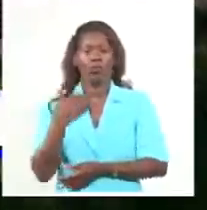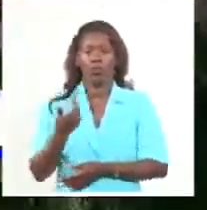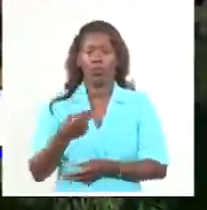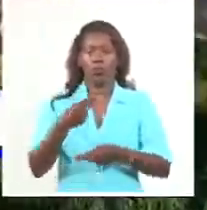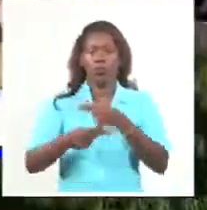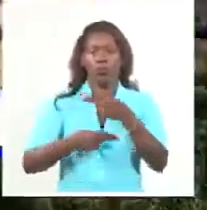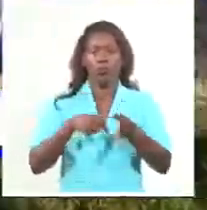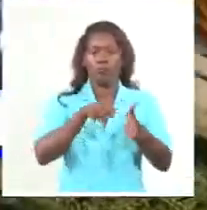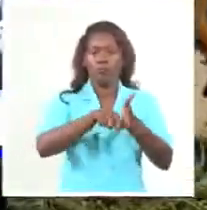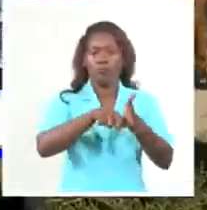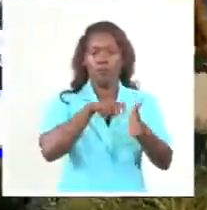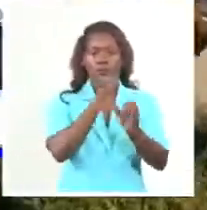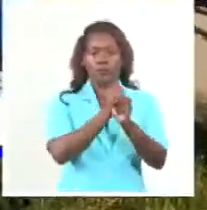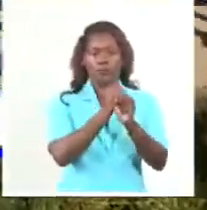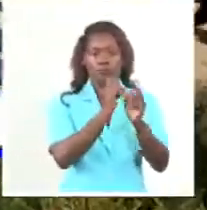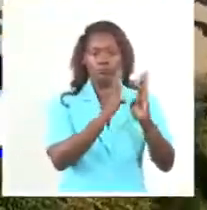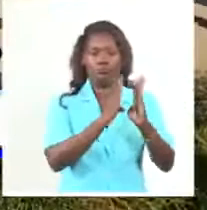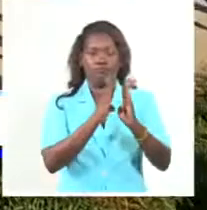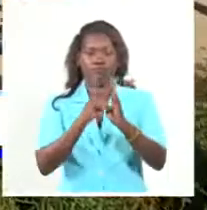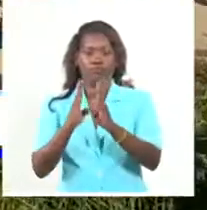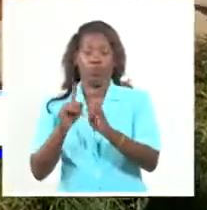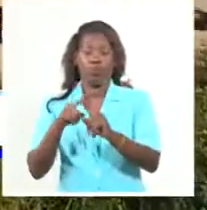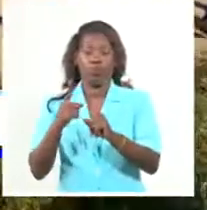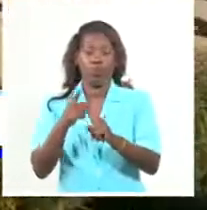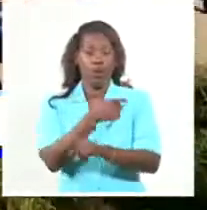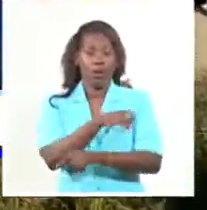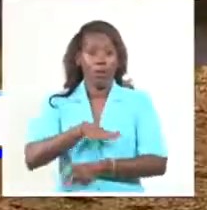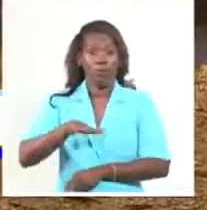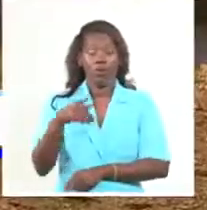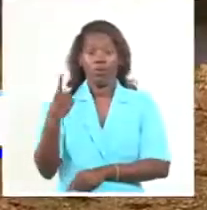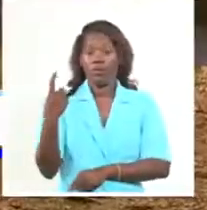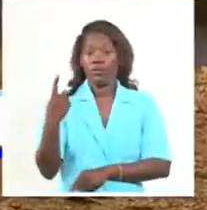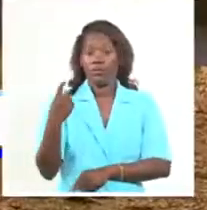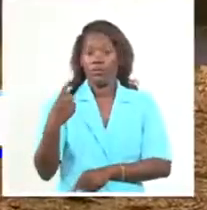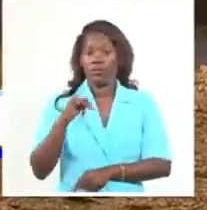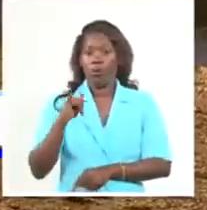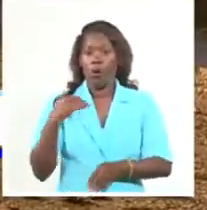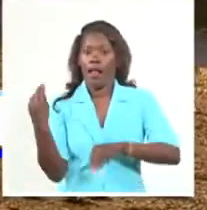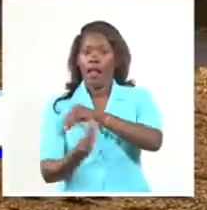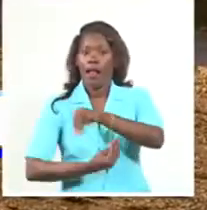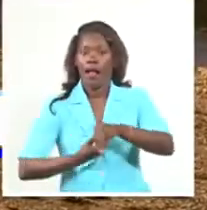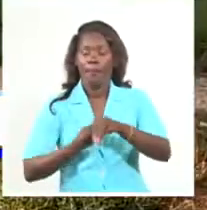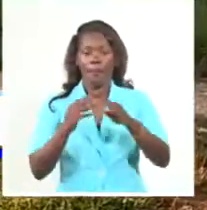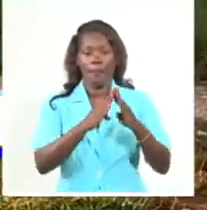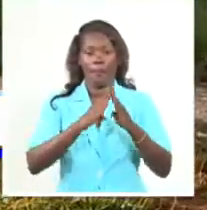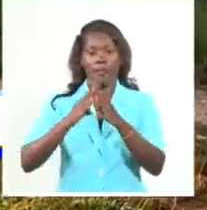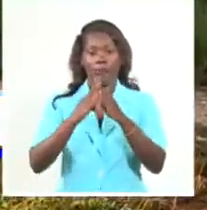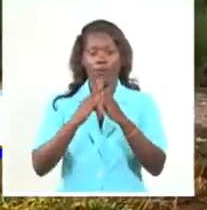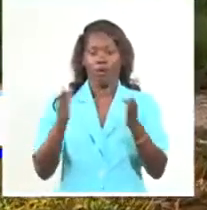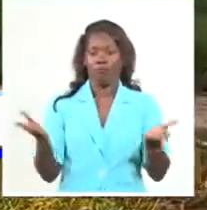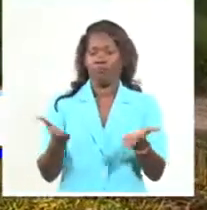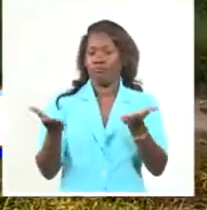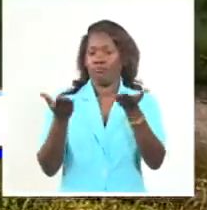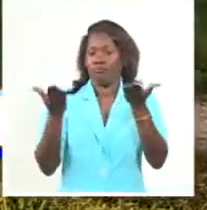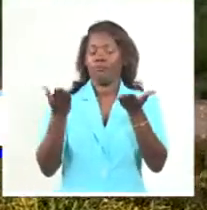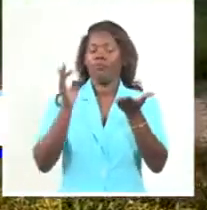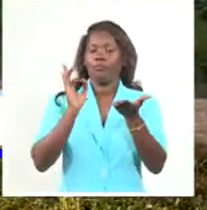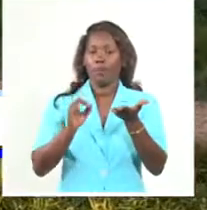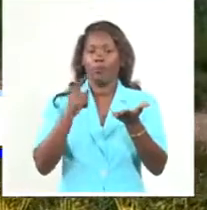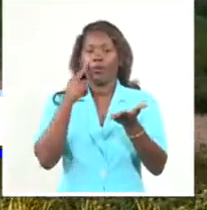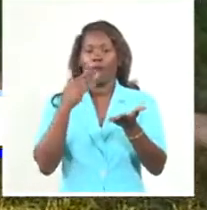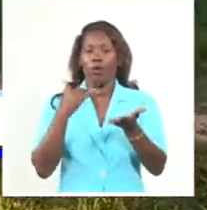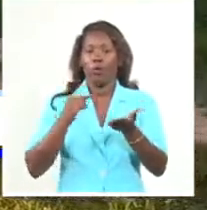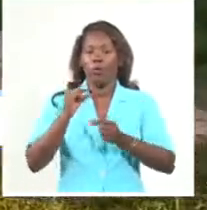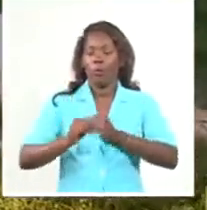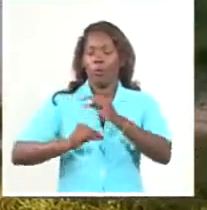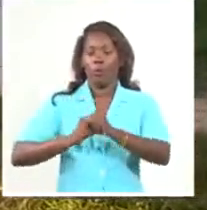realizado para dar respuesta a los reclamos de los pobladores y transformar la situación actual de este asentamiento, que tiene una extensión territorial de 8